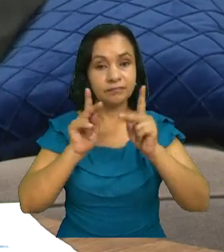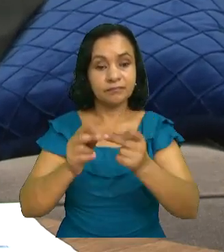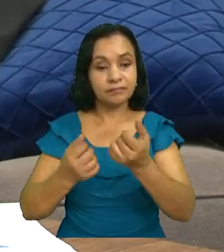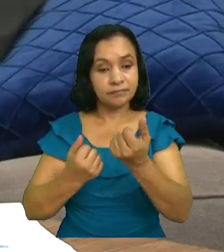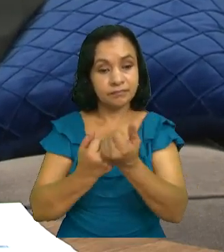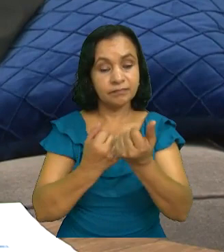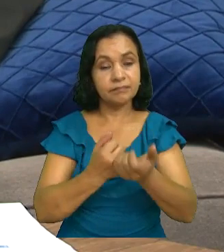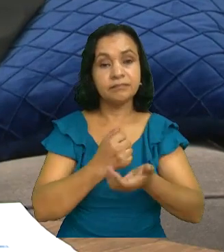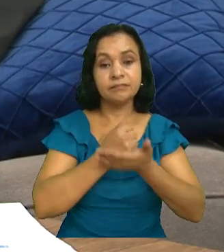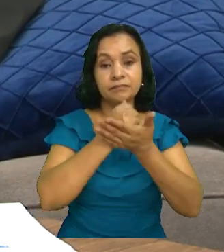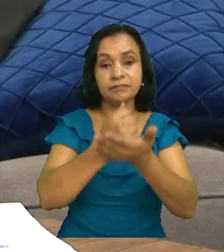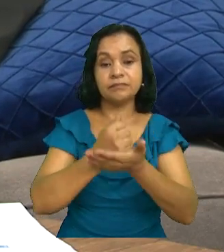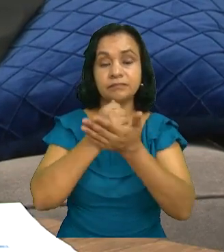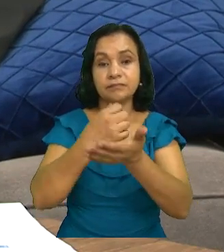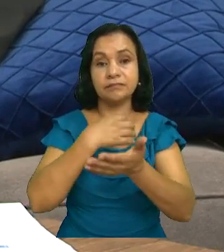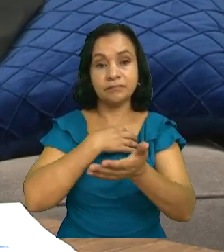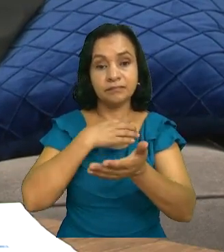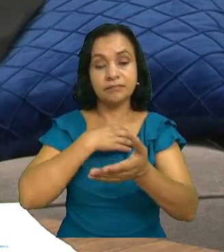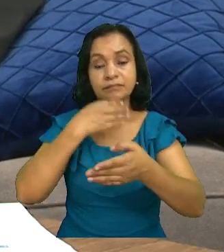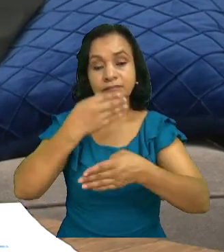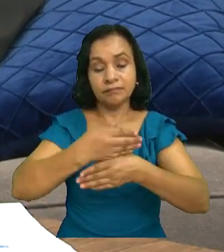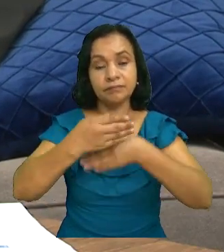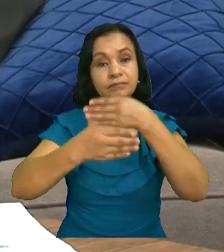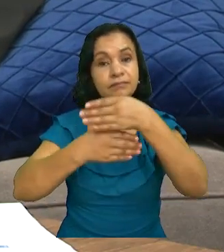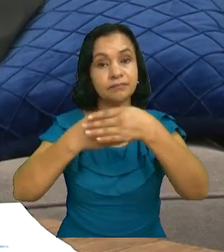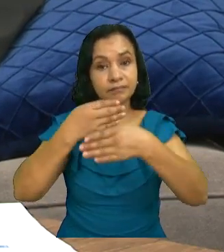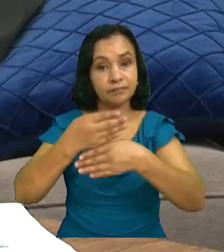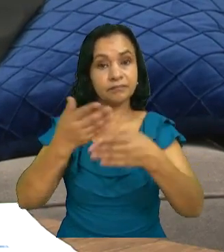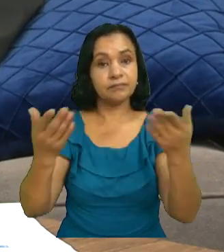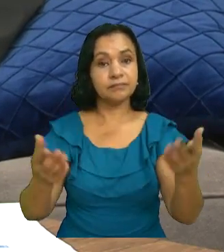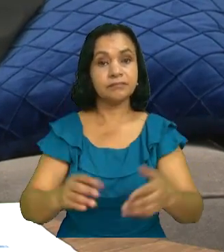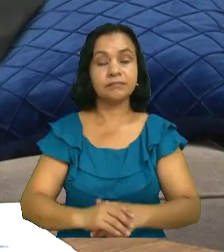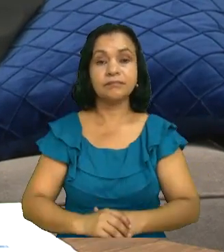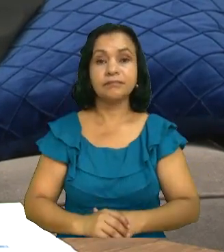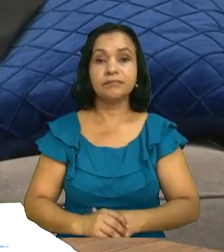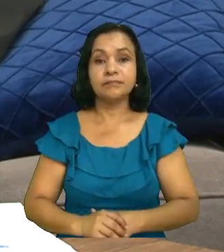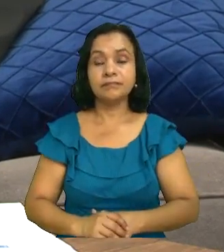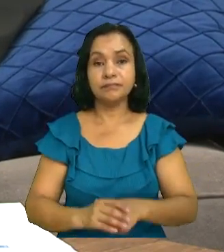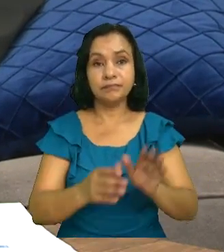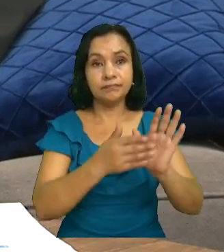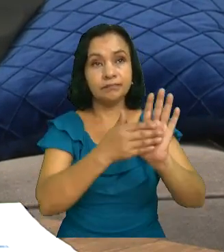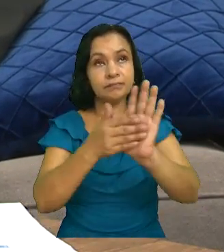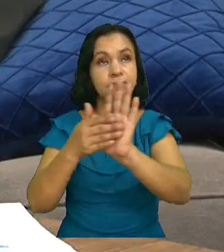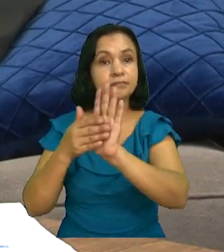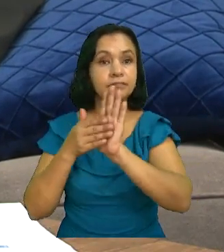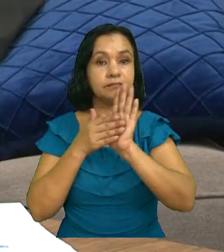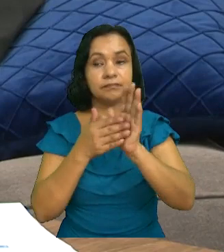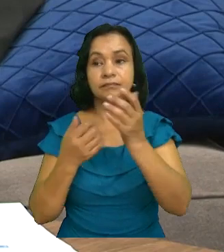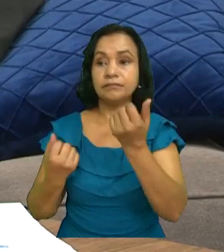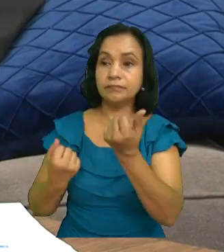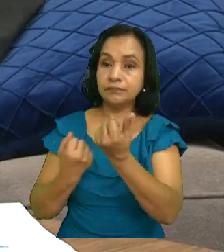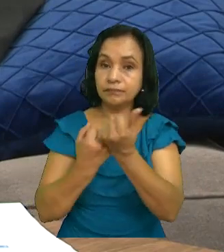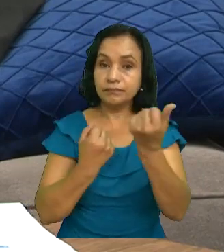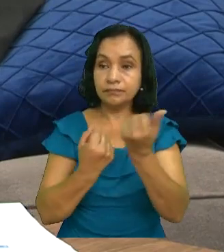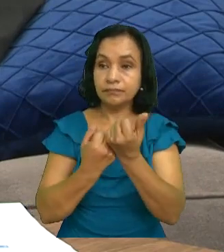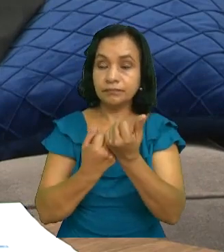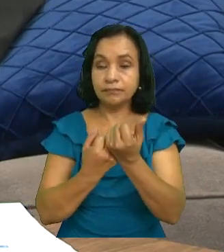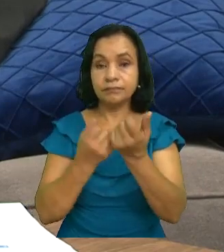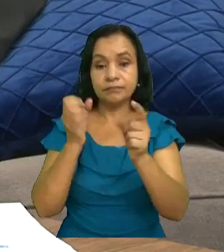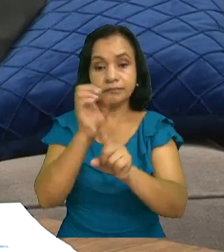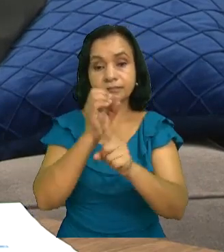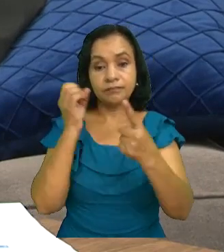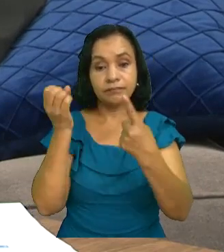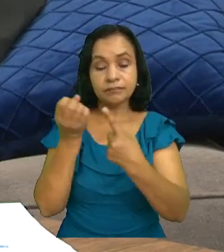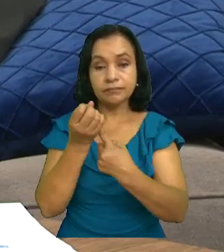la construcción de sus propias obras de progreso. Y este modelo ha recibido el respaldo de los organismos